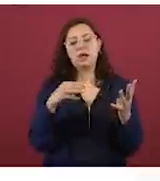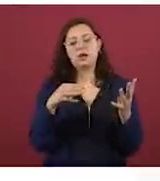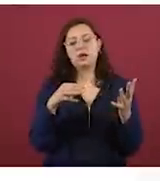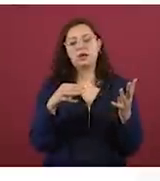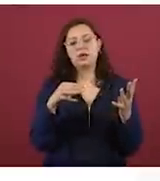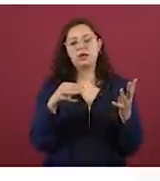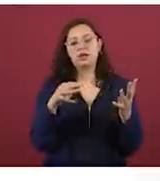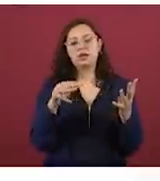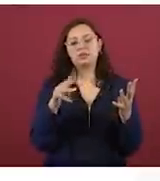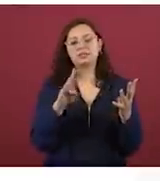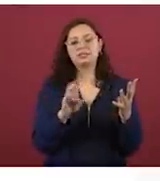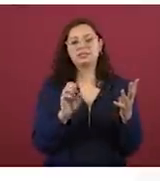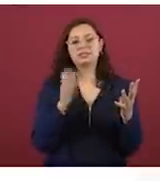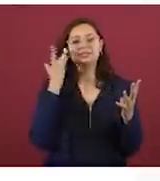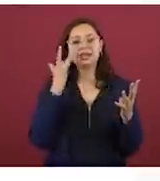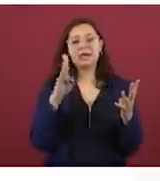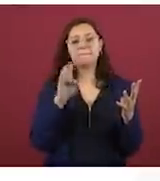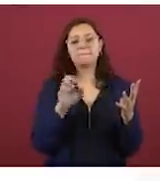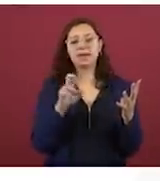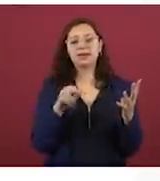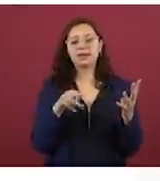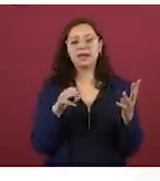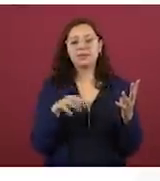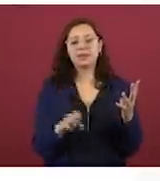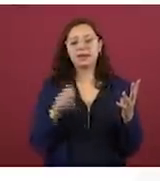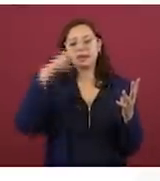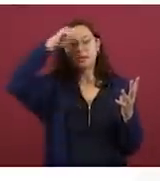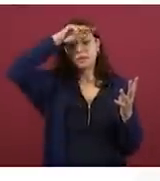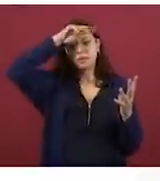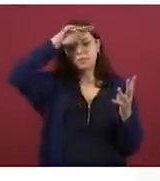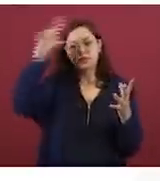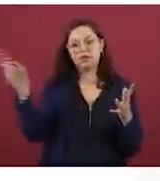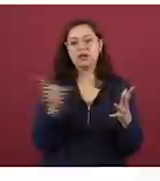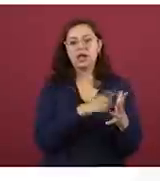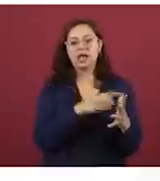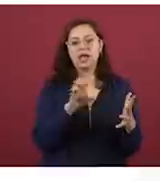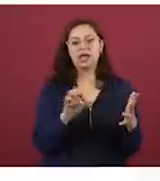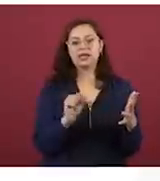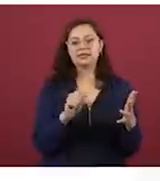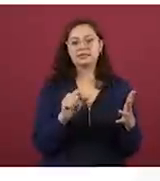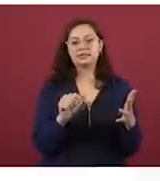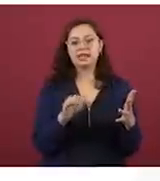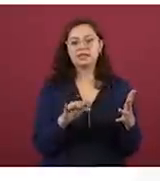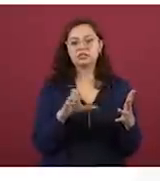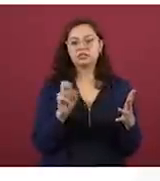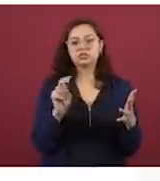León, Estación 2131 en Guadalupe, Nuevo León, Miguel Ángel